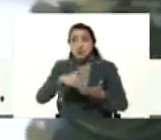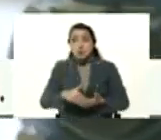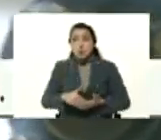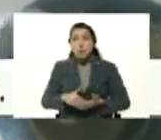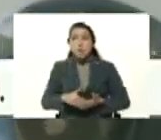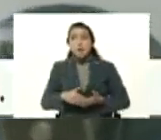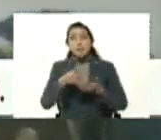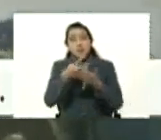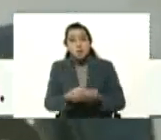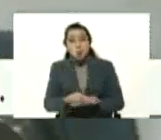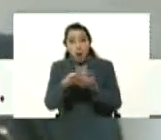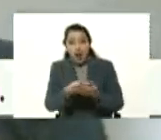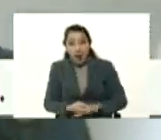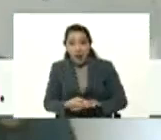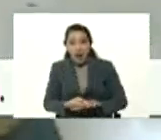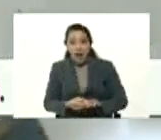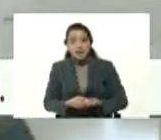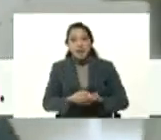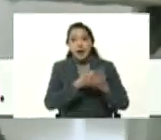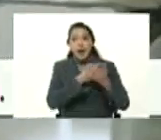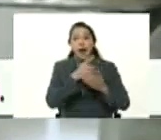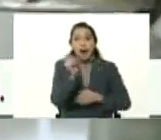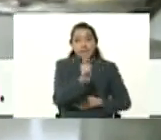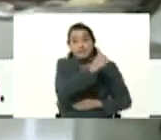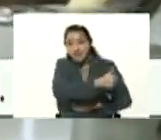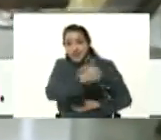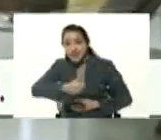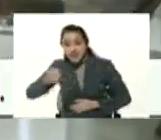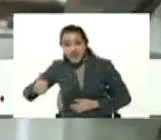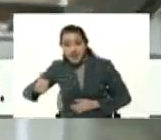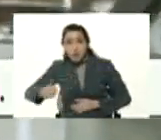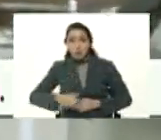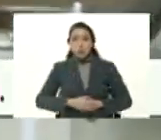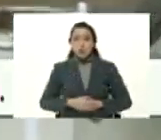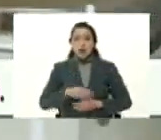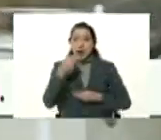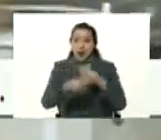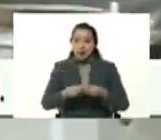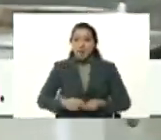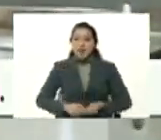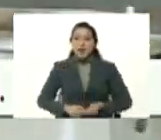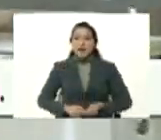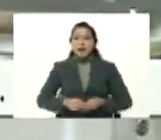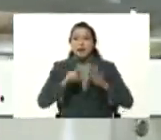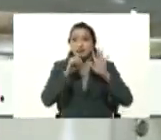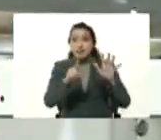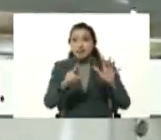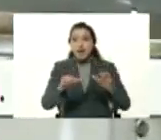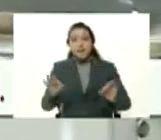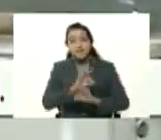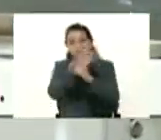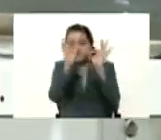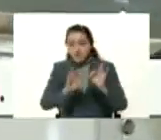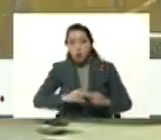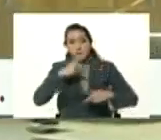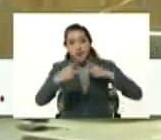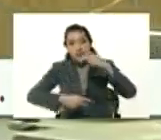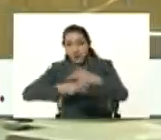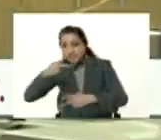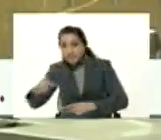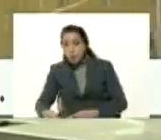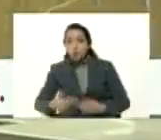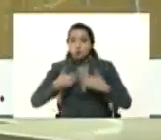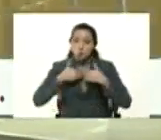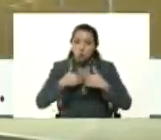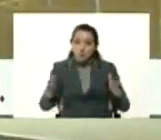toneladas al mes a través de 6 líneas de producción completamente